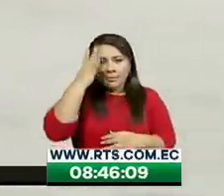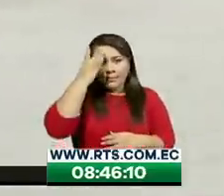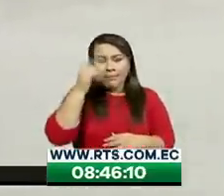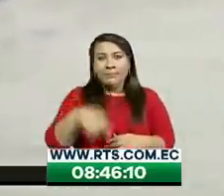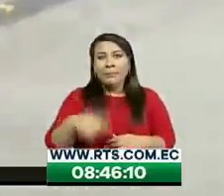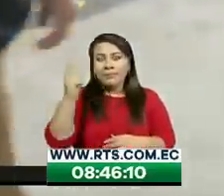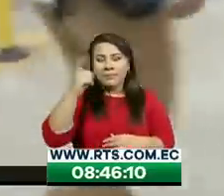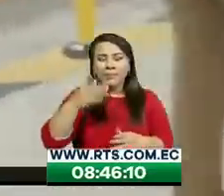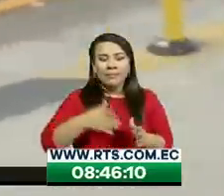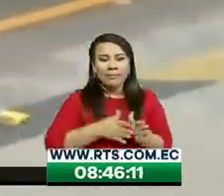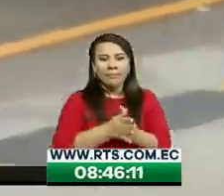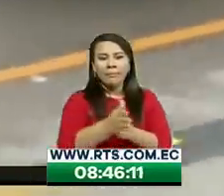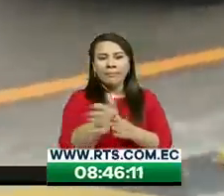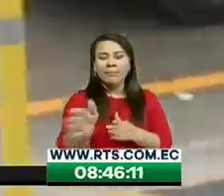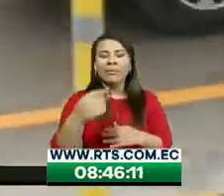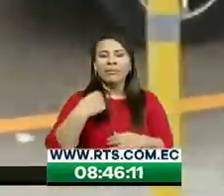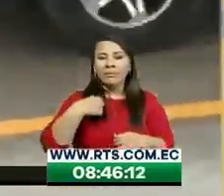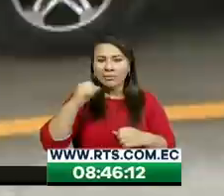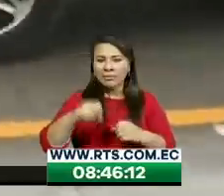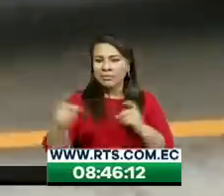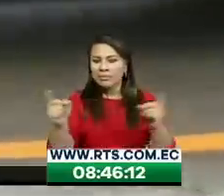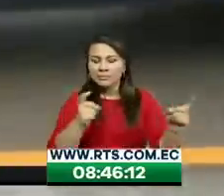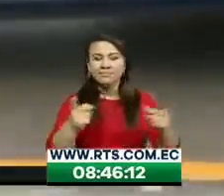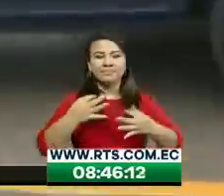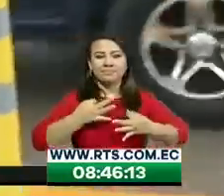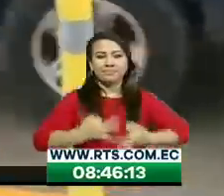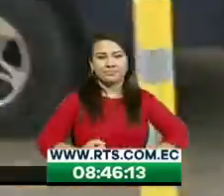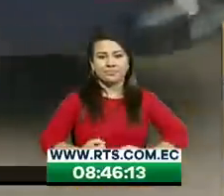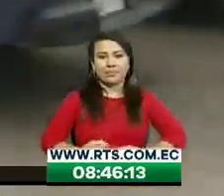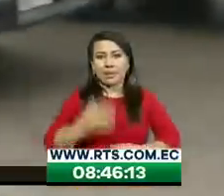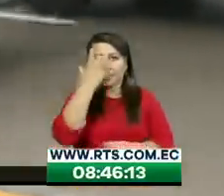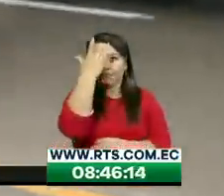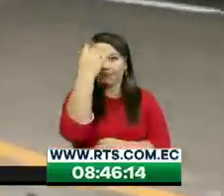2 mujeres fueron detenidos. Un delito